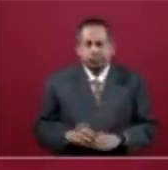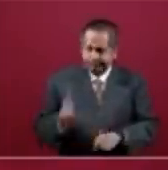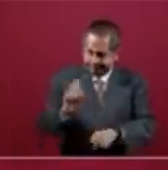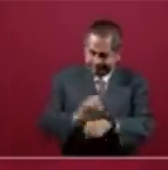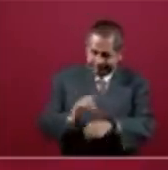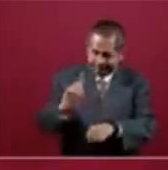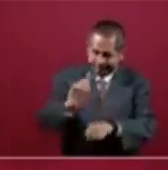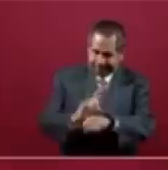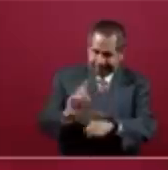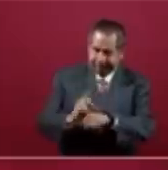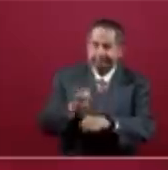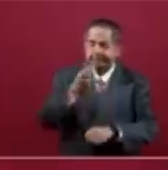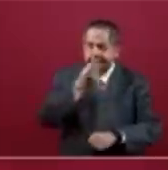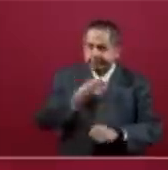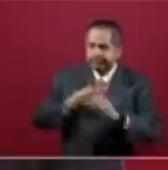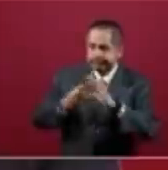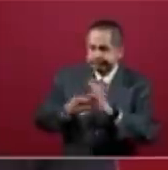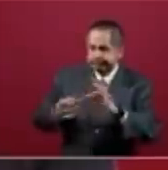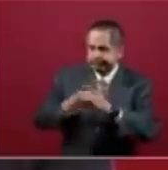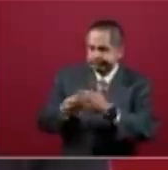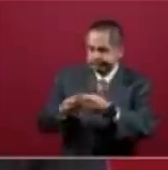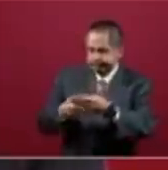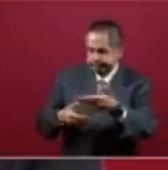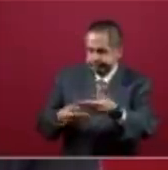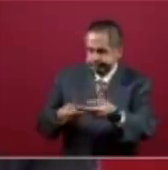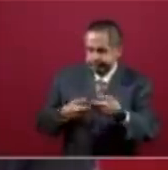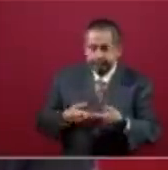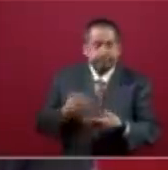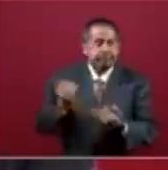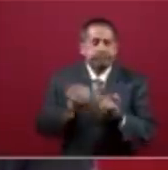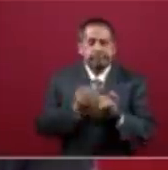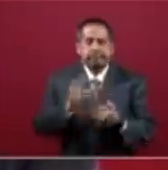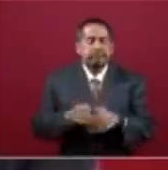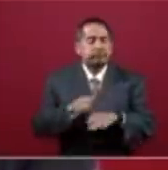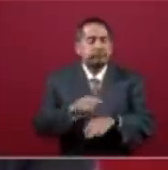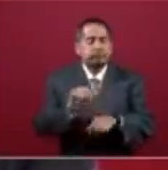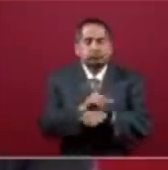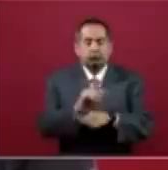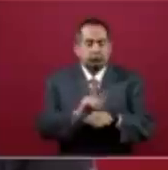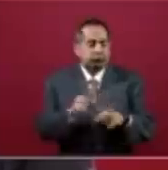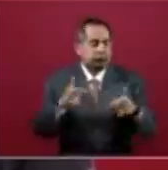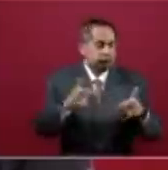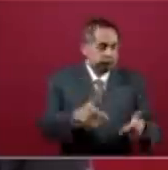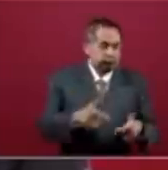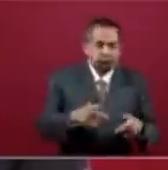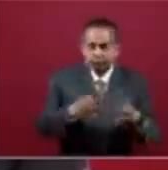Diario. ¿El robo de vehículo lo mismo? ¿En dónde?